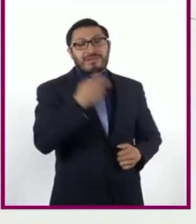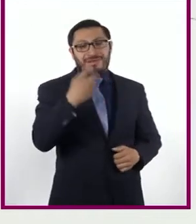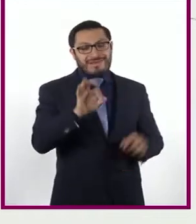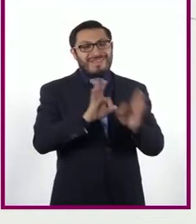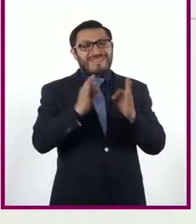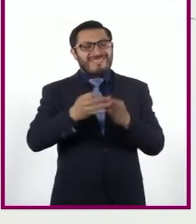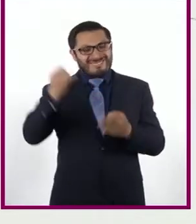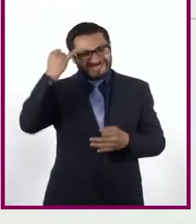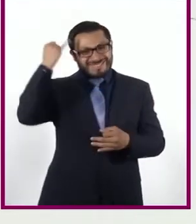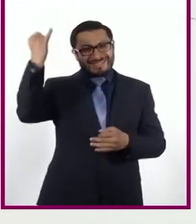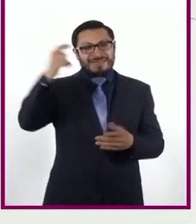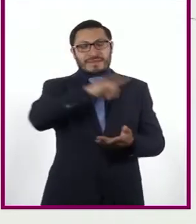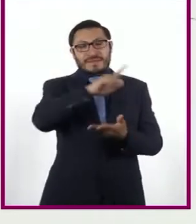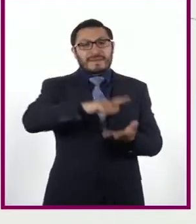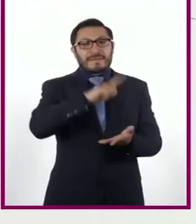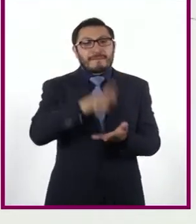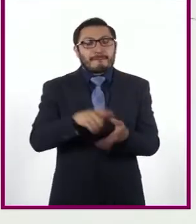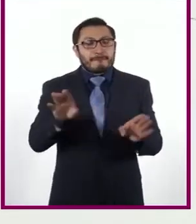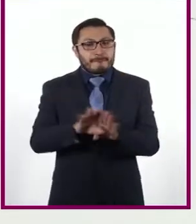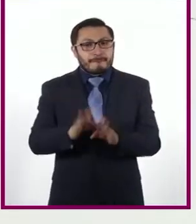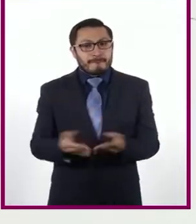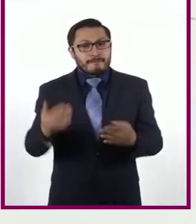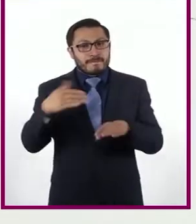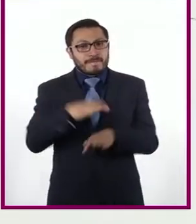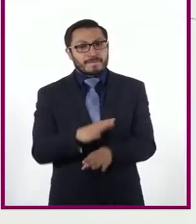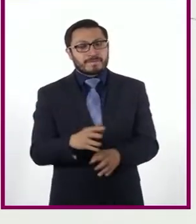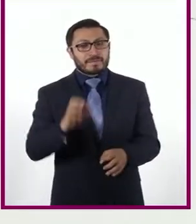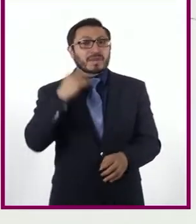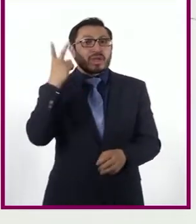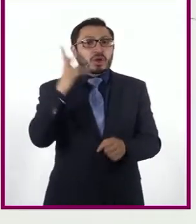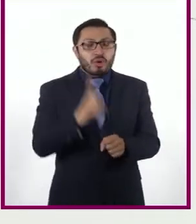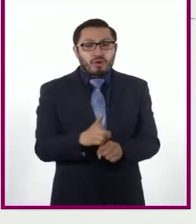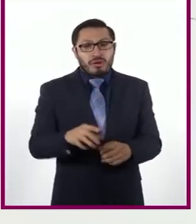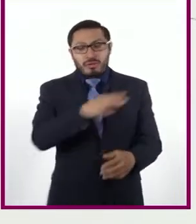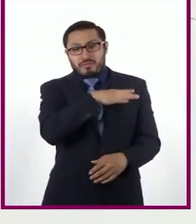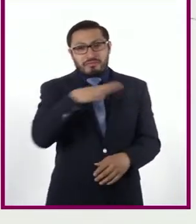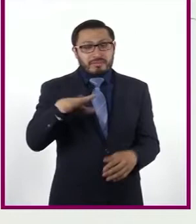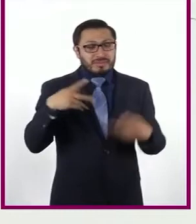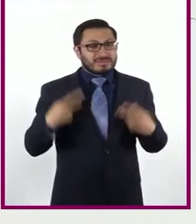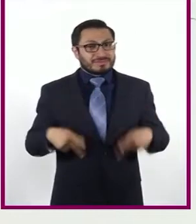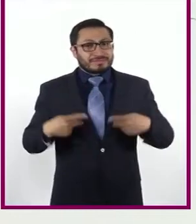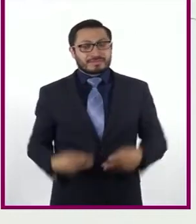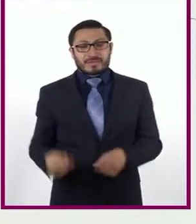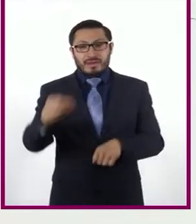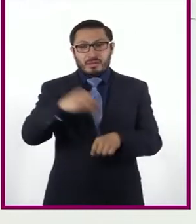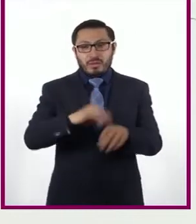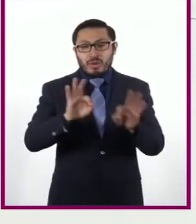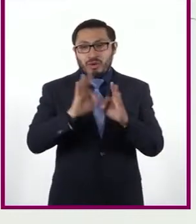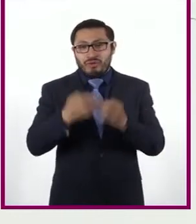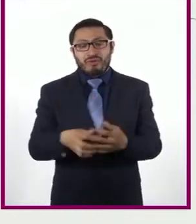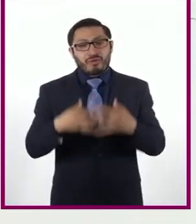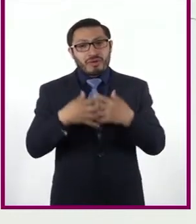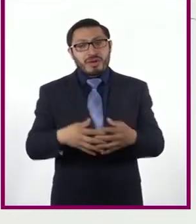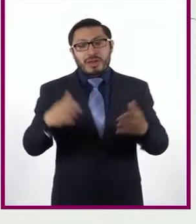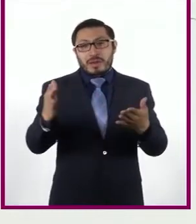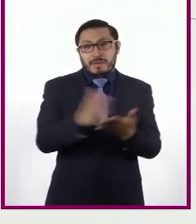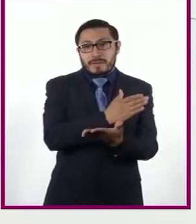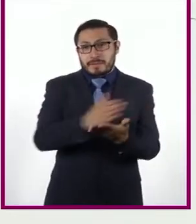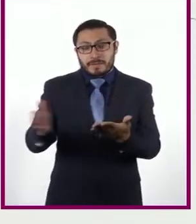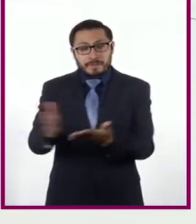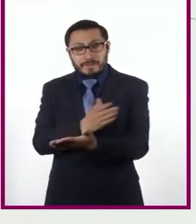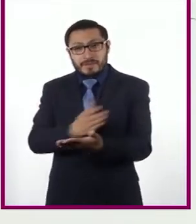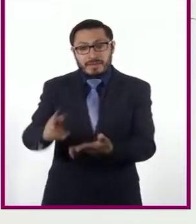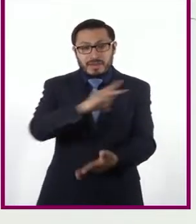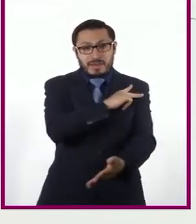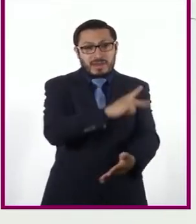ideas, las leyes debían basarse en la voluntad general de los ciudadanos, estableciendo un sistema de separación de poderes